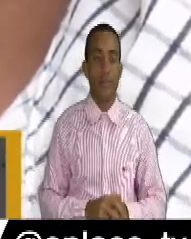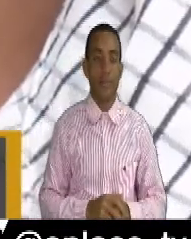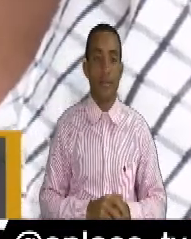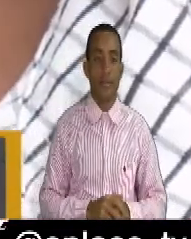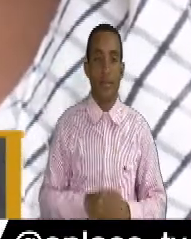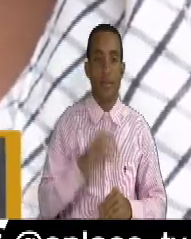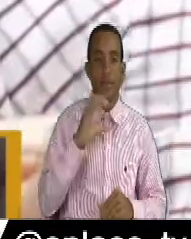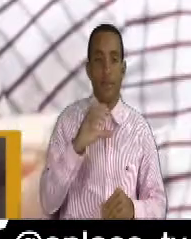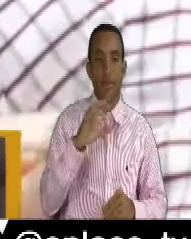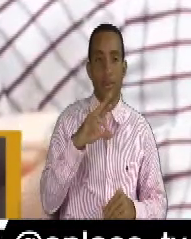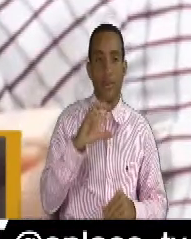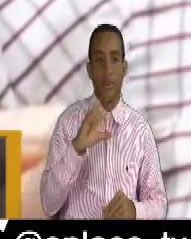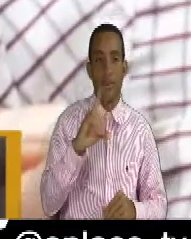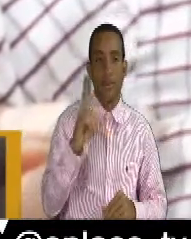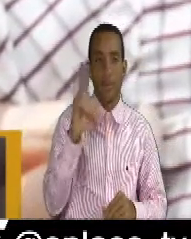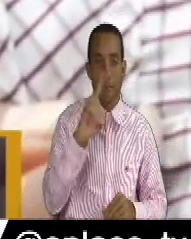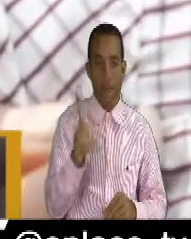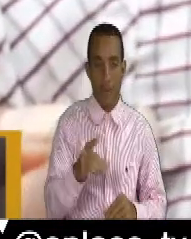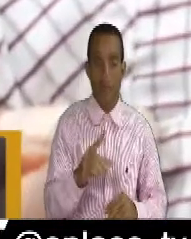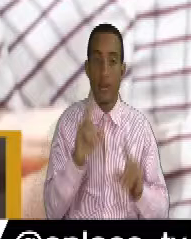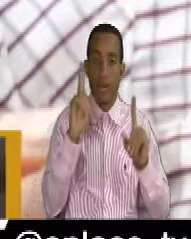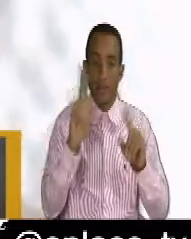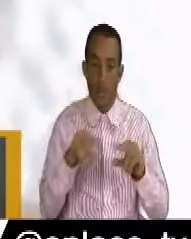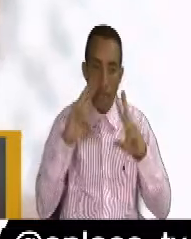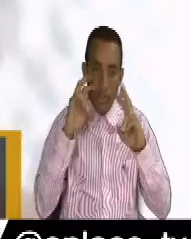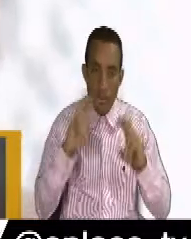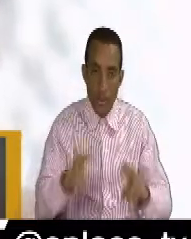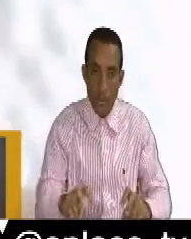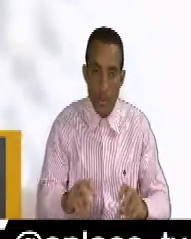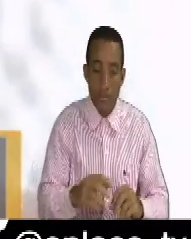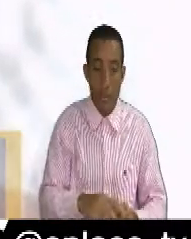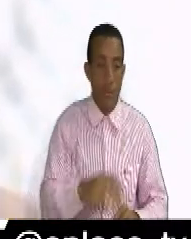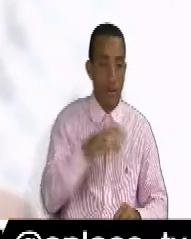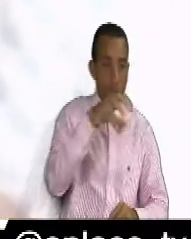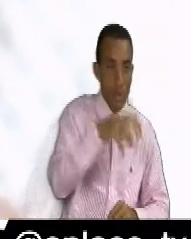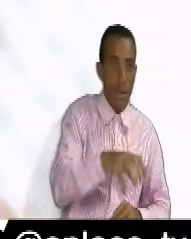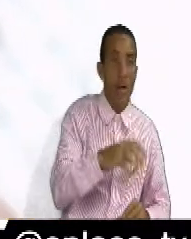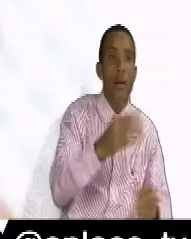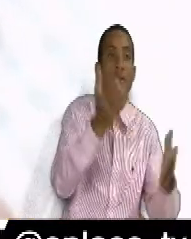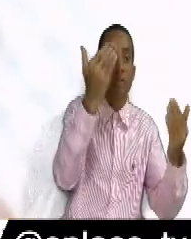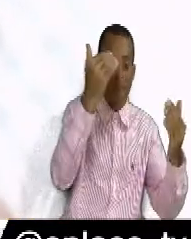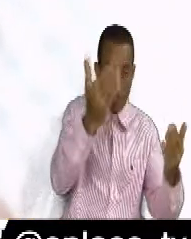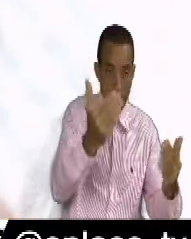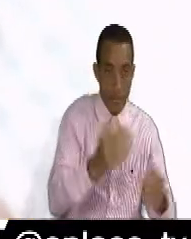investiga si estos retenes de registro y control puestos en los barrios de la ciudad son legales.